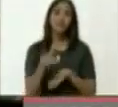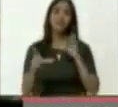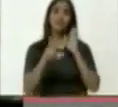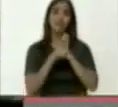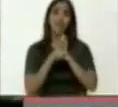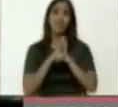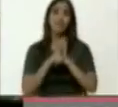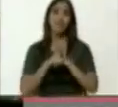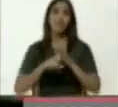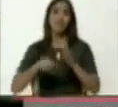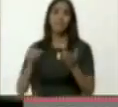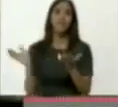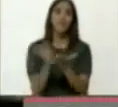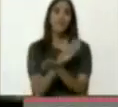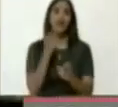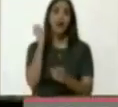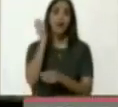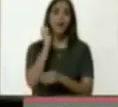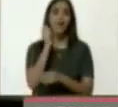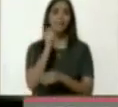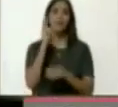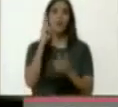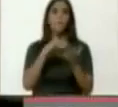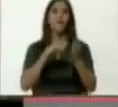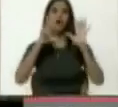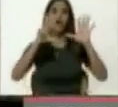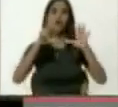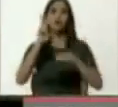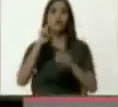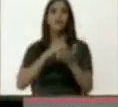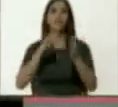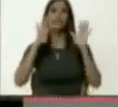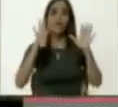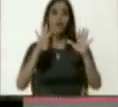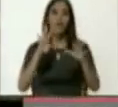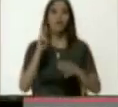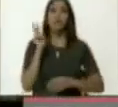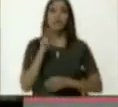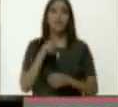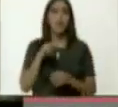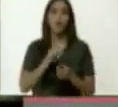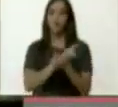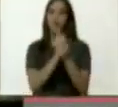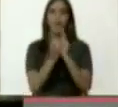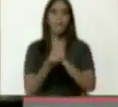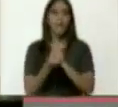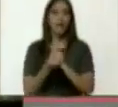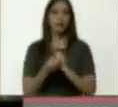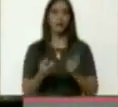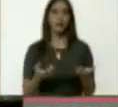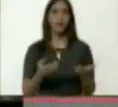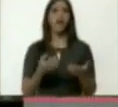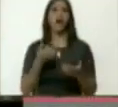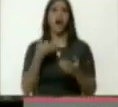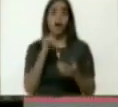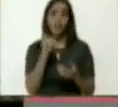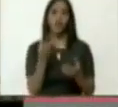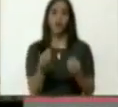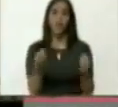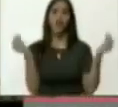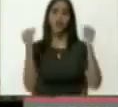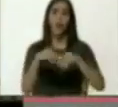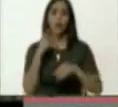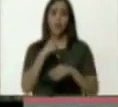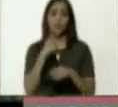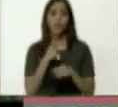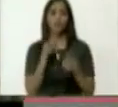movilidad jubilatoria del 2008-2009 nunca fue modificada, había un gran consenso político en